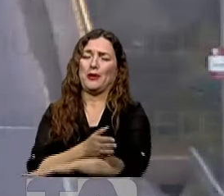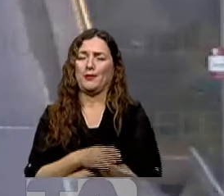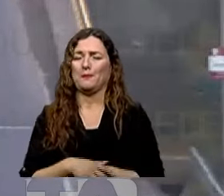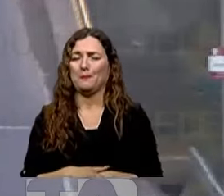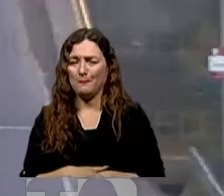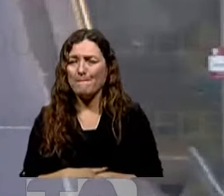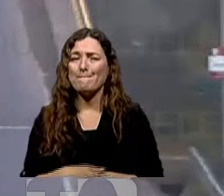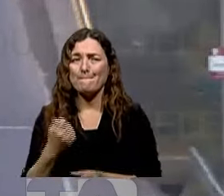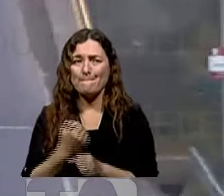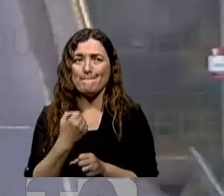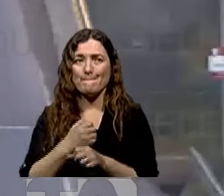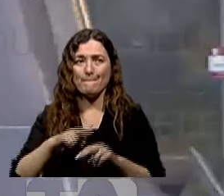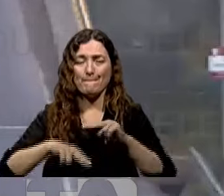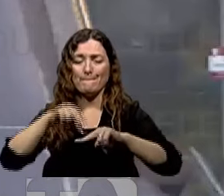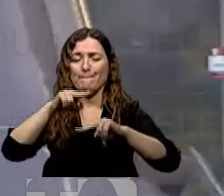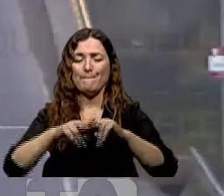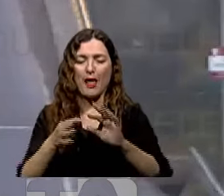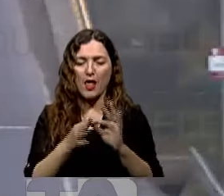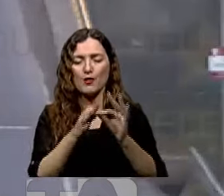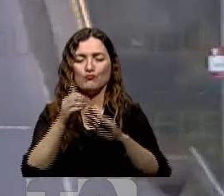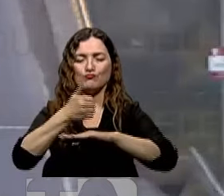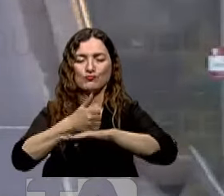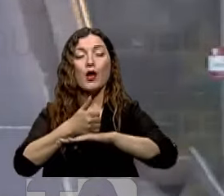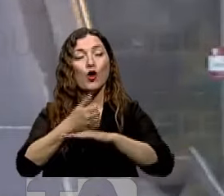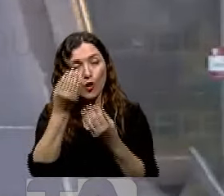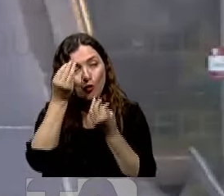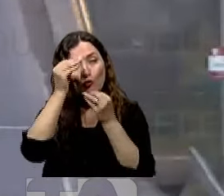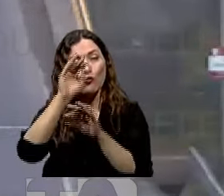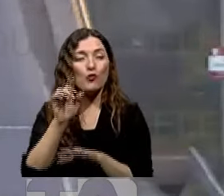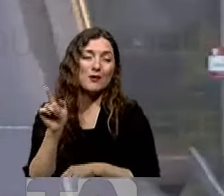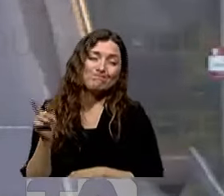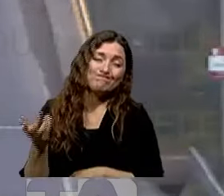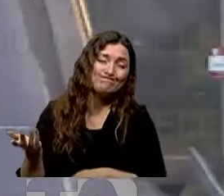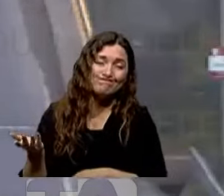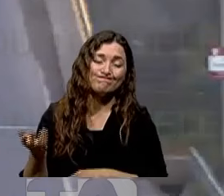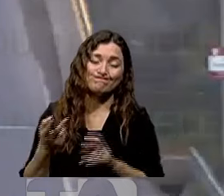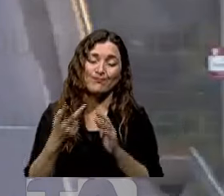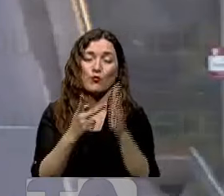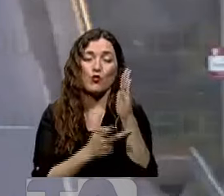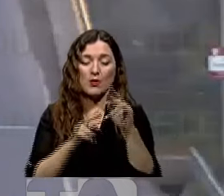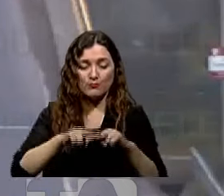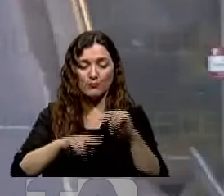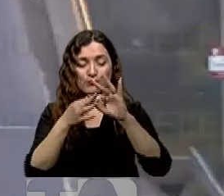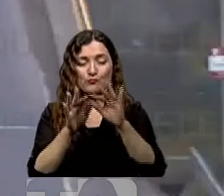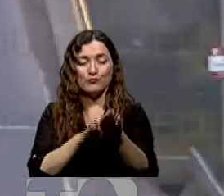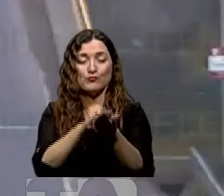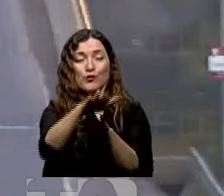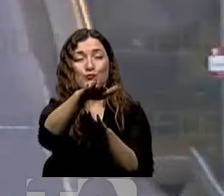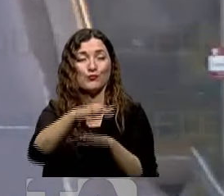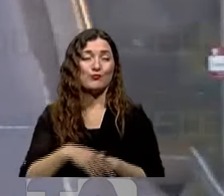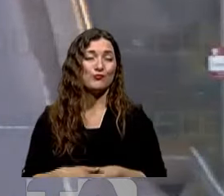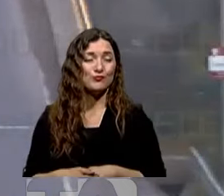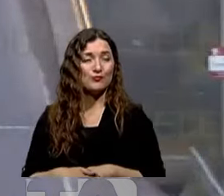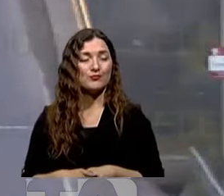hay trabajos que se están realizando en la vía. Ya las autoridades han mencionado que pues hay este programa de repavimentación de las vías que se van